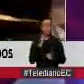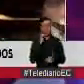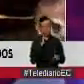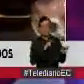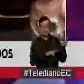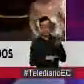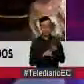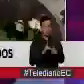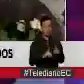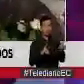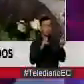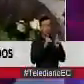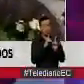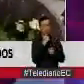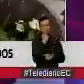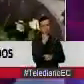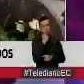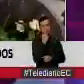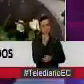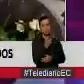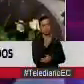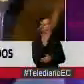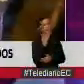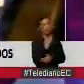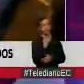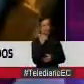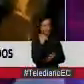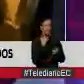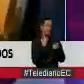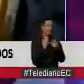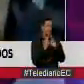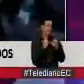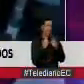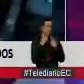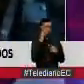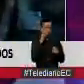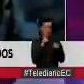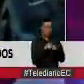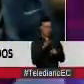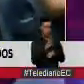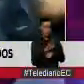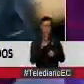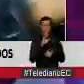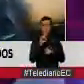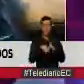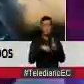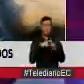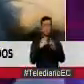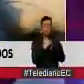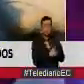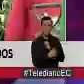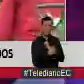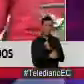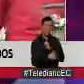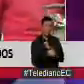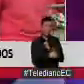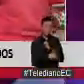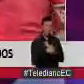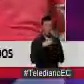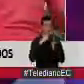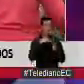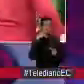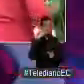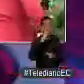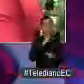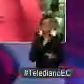revisando algunas cifras interesantes sobre estos acercamientos que han mantenido sobre todo países de la región con los Estados